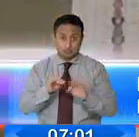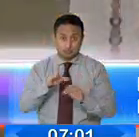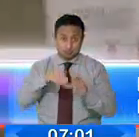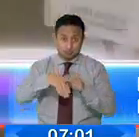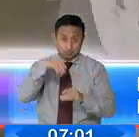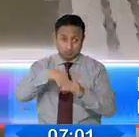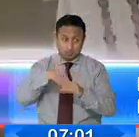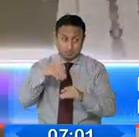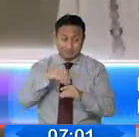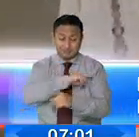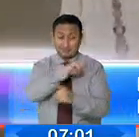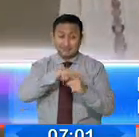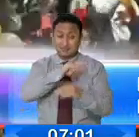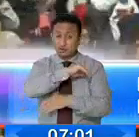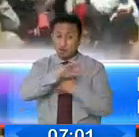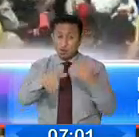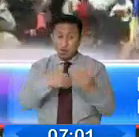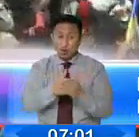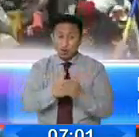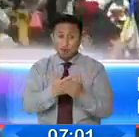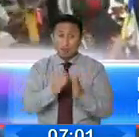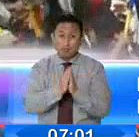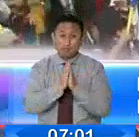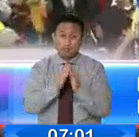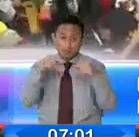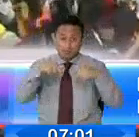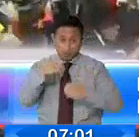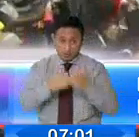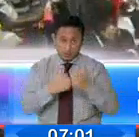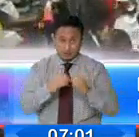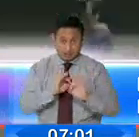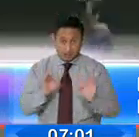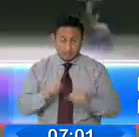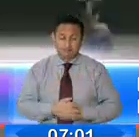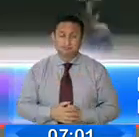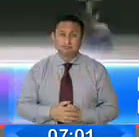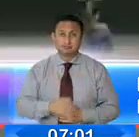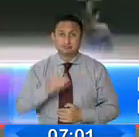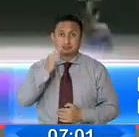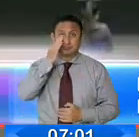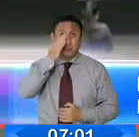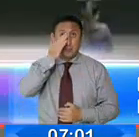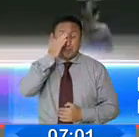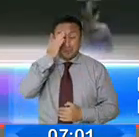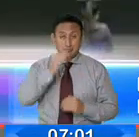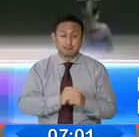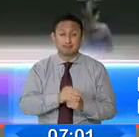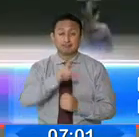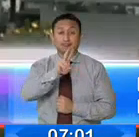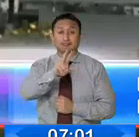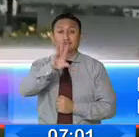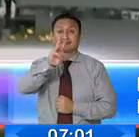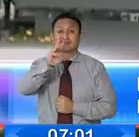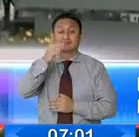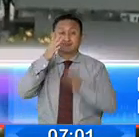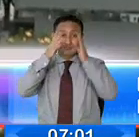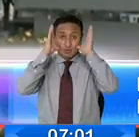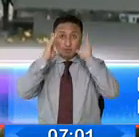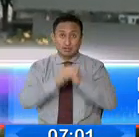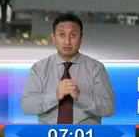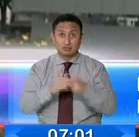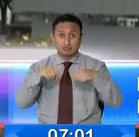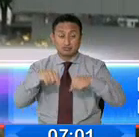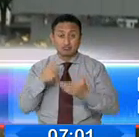electorales hasta que se resuelva el actual inconveniente. El 26 de diciembre se